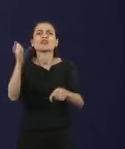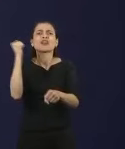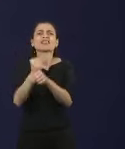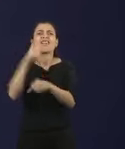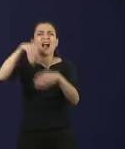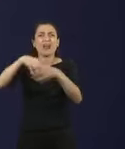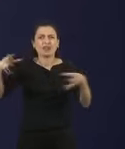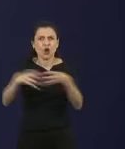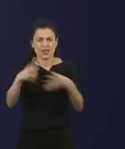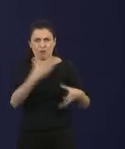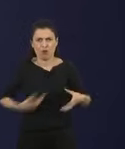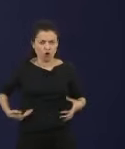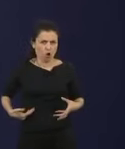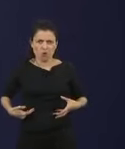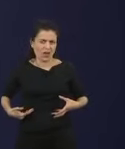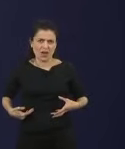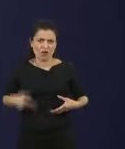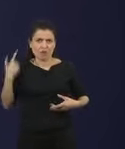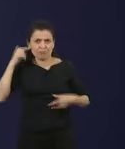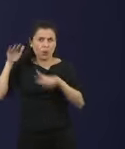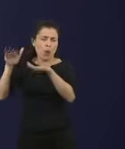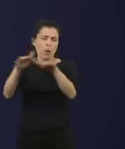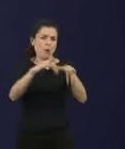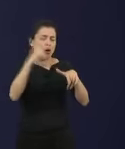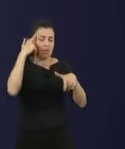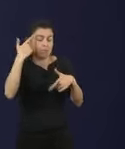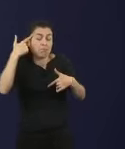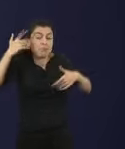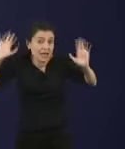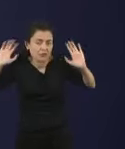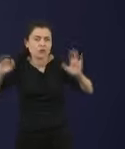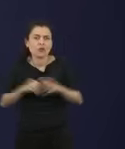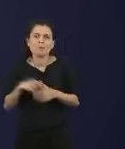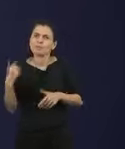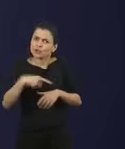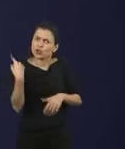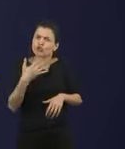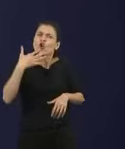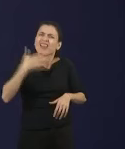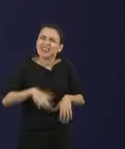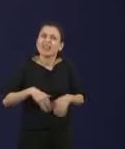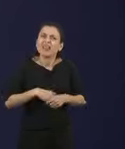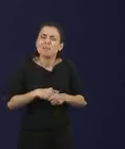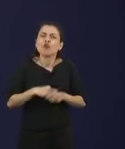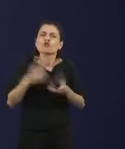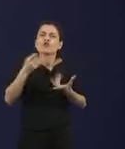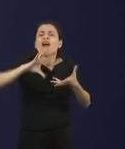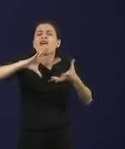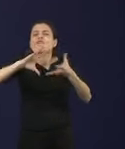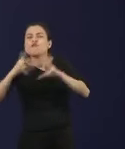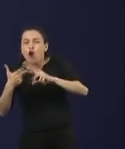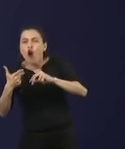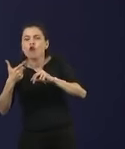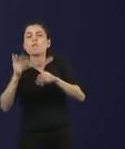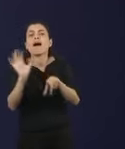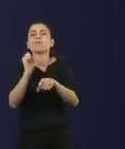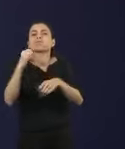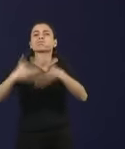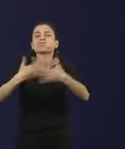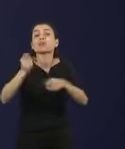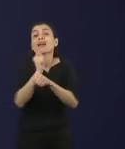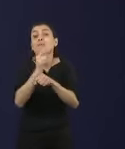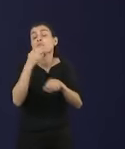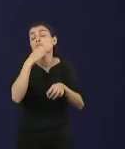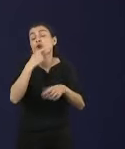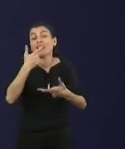también es efectivamente eh entender que hay un esquema hay un estado que